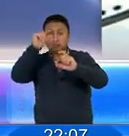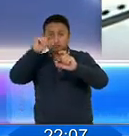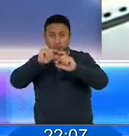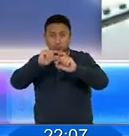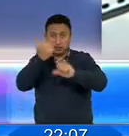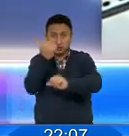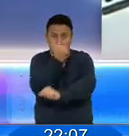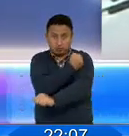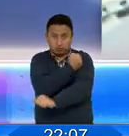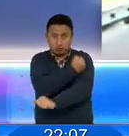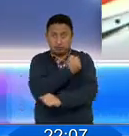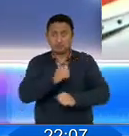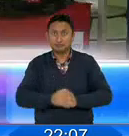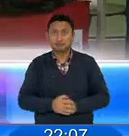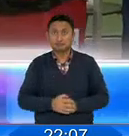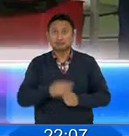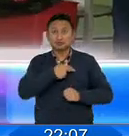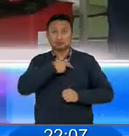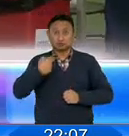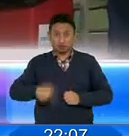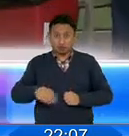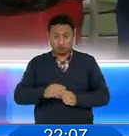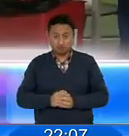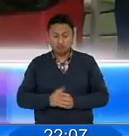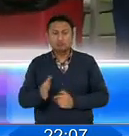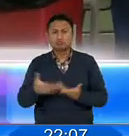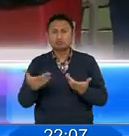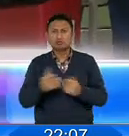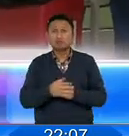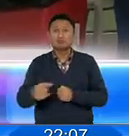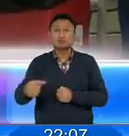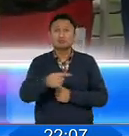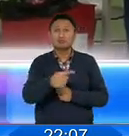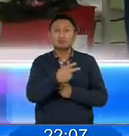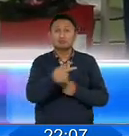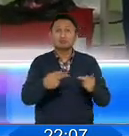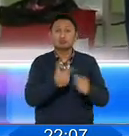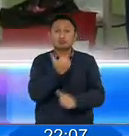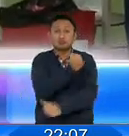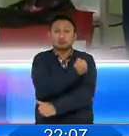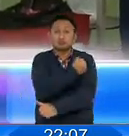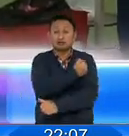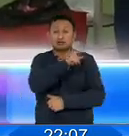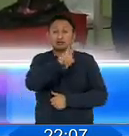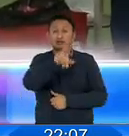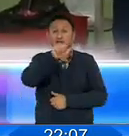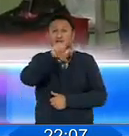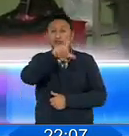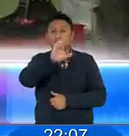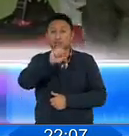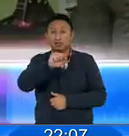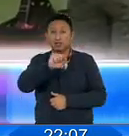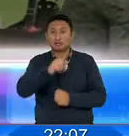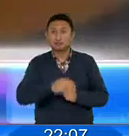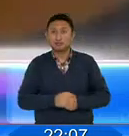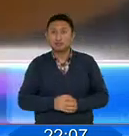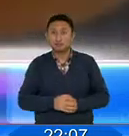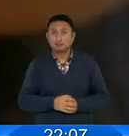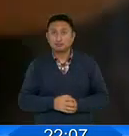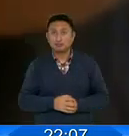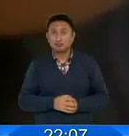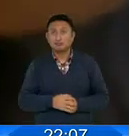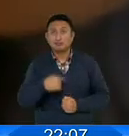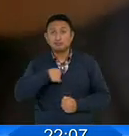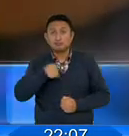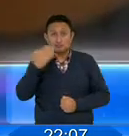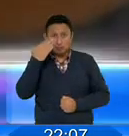cantidad de la dosis de Sinovac. Esto ocurrió en un punto de vacunación en el Valle de los Chillos, al suroriente de Quito. A mi mamá